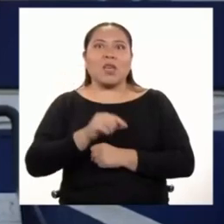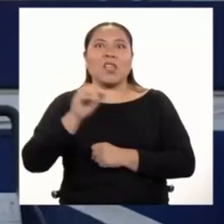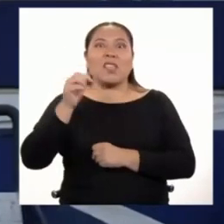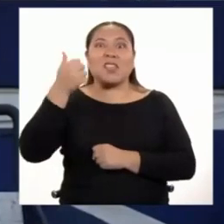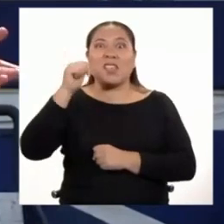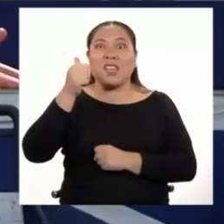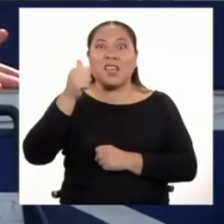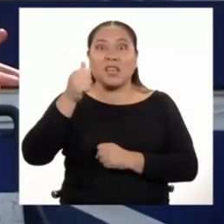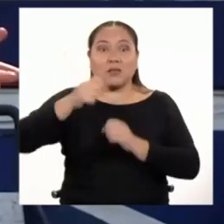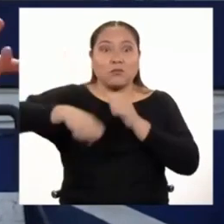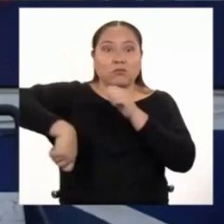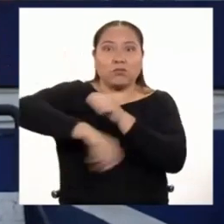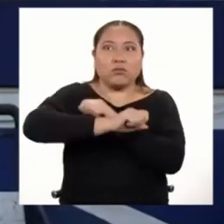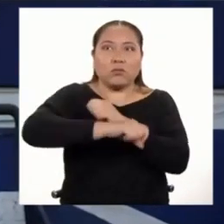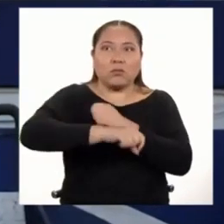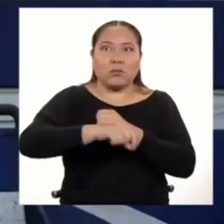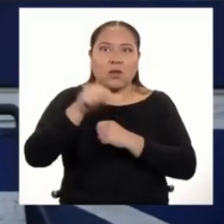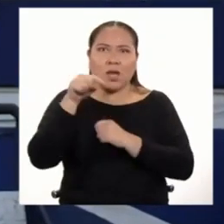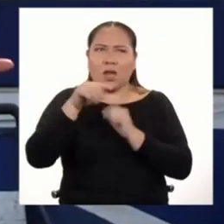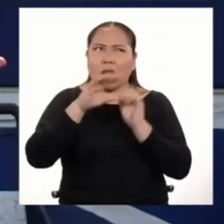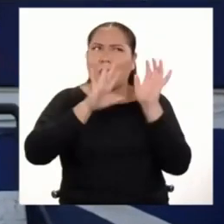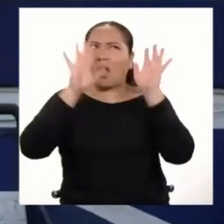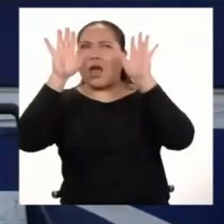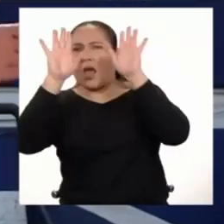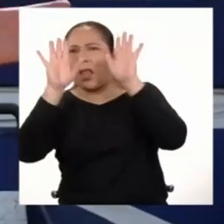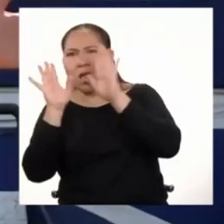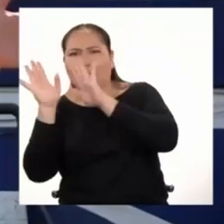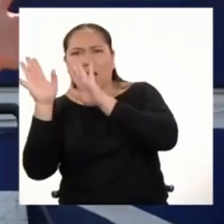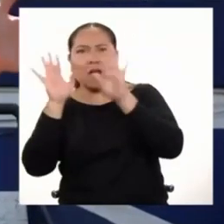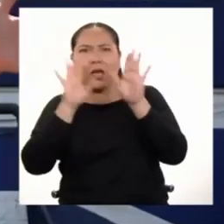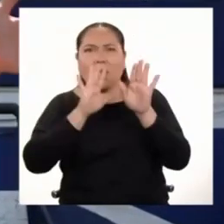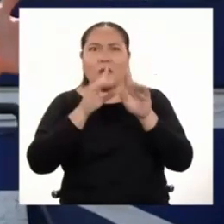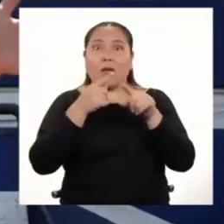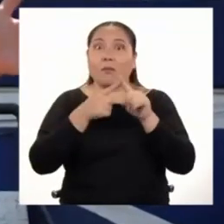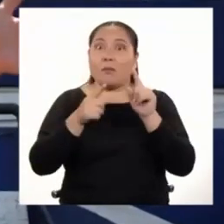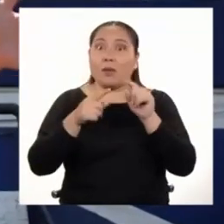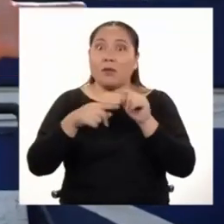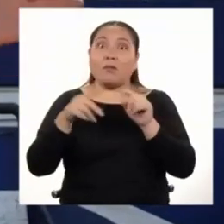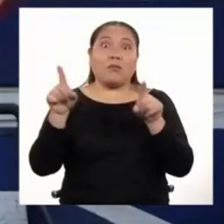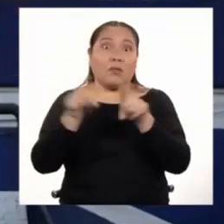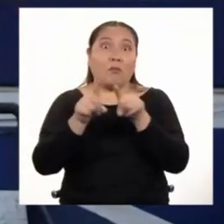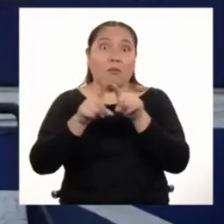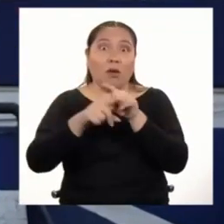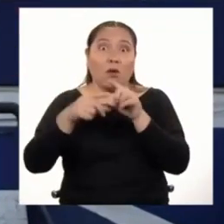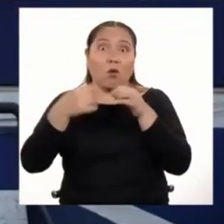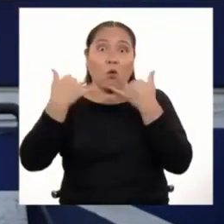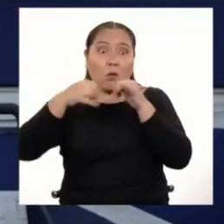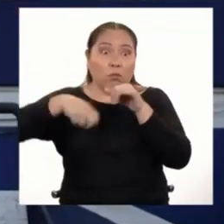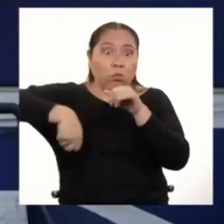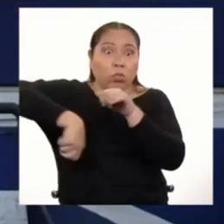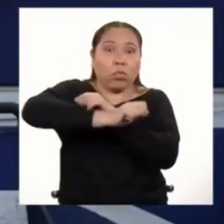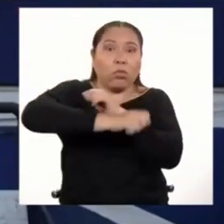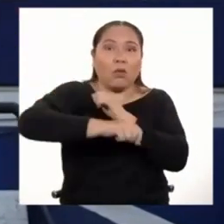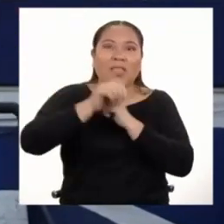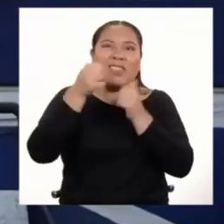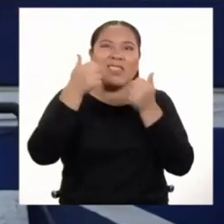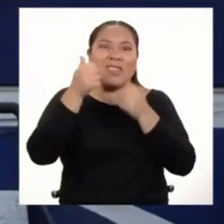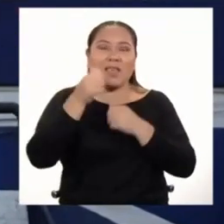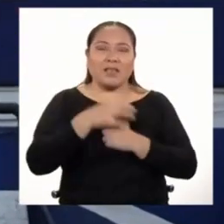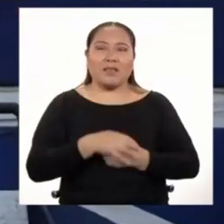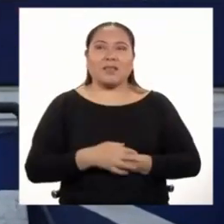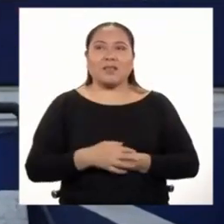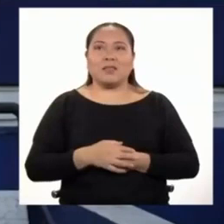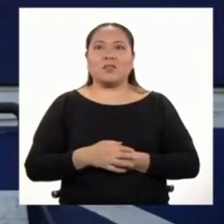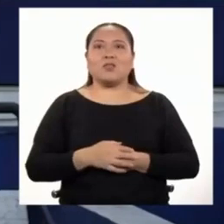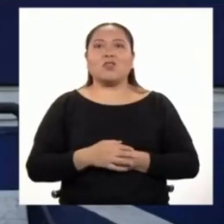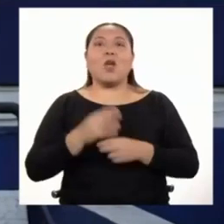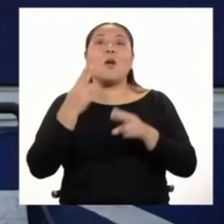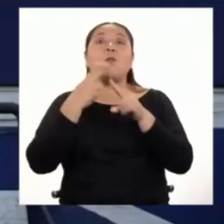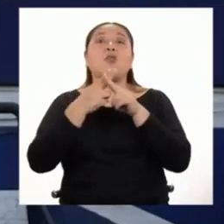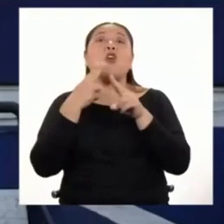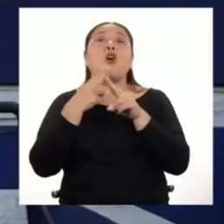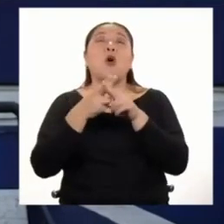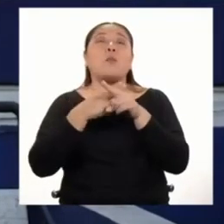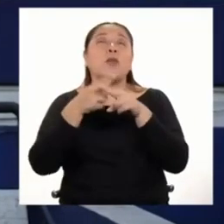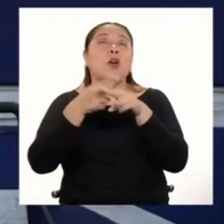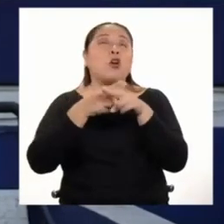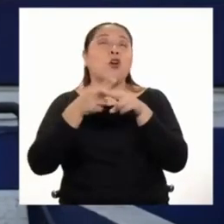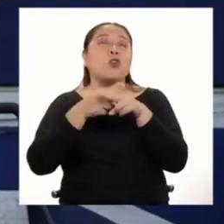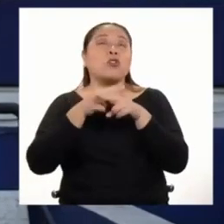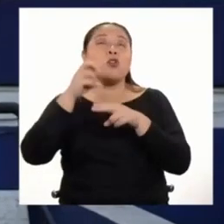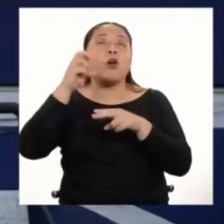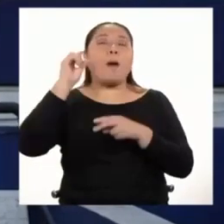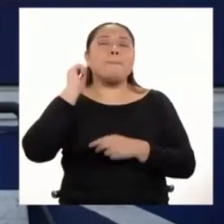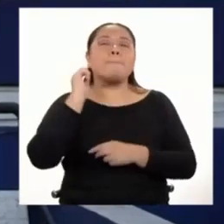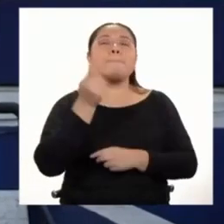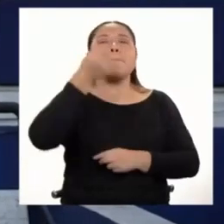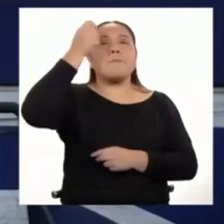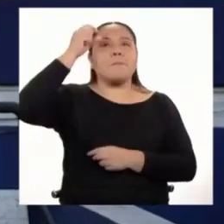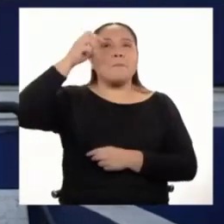Sí, ya sé, era arquero, pero bueno, anotó 10 goles, pues. El apelativo, el apodo de Mago se lo ganó